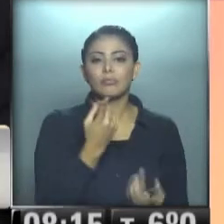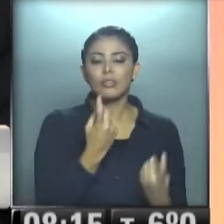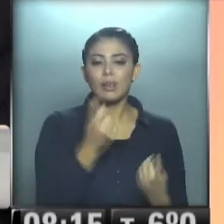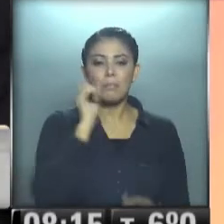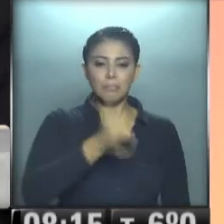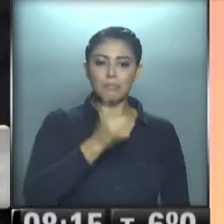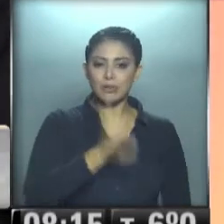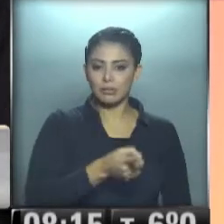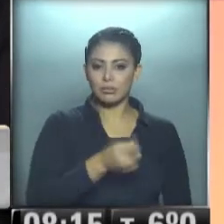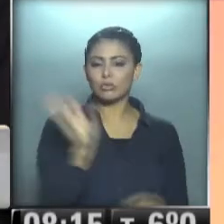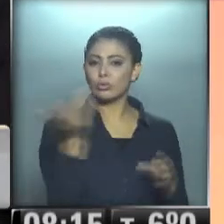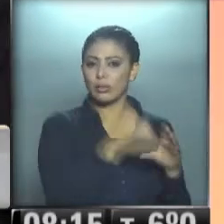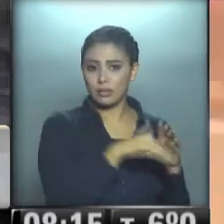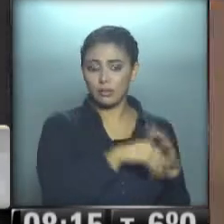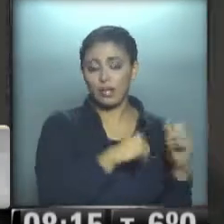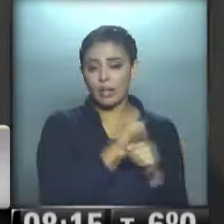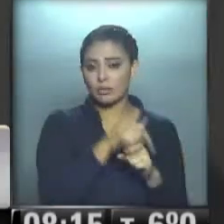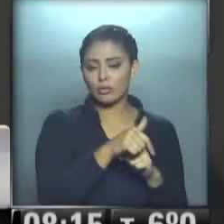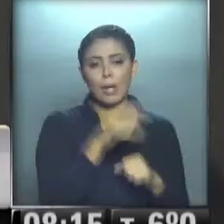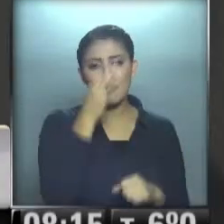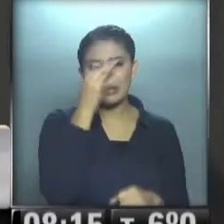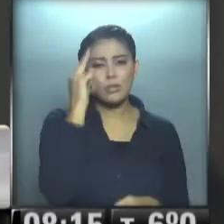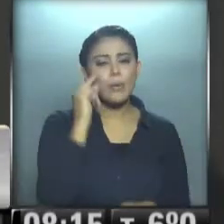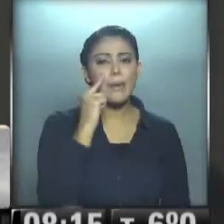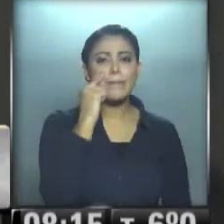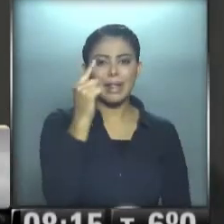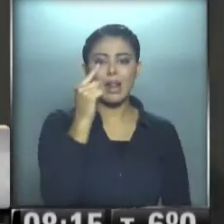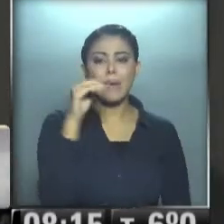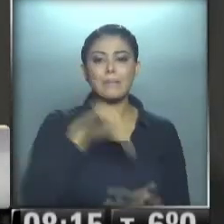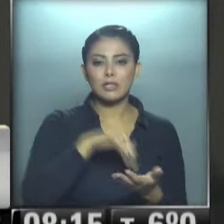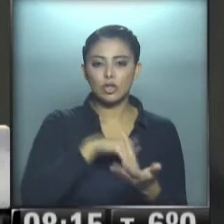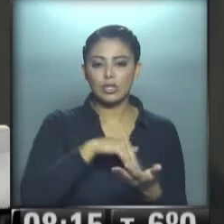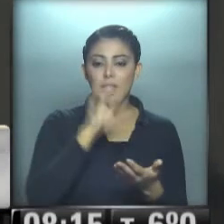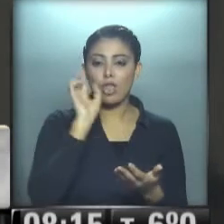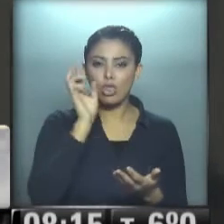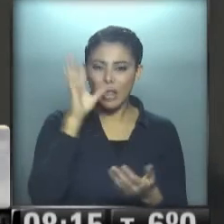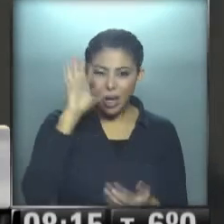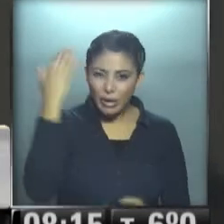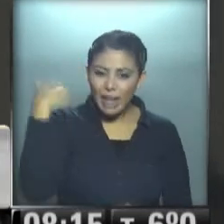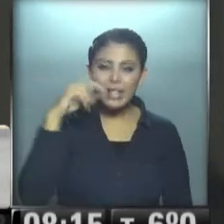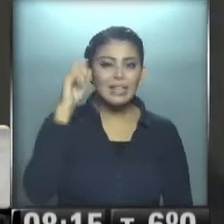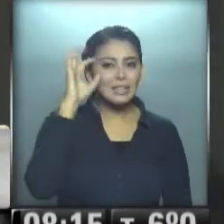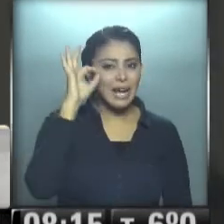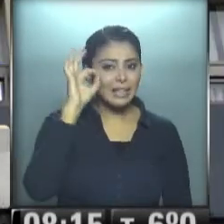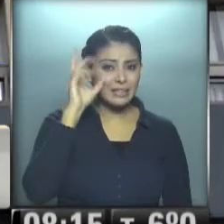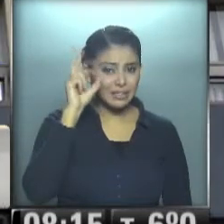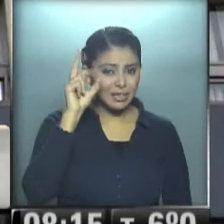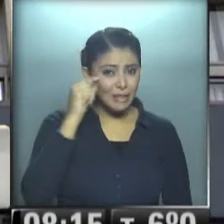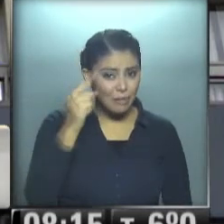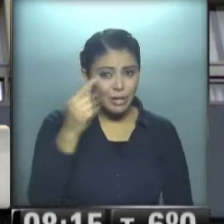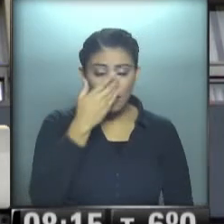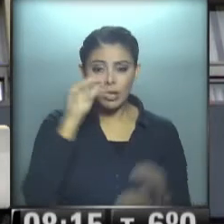lo que es el nivel de reserva que ya está arriba de los 29 mil millones de dólares se acuerdan que estaban 30.000 cuando empezó a caer